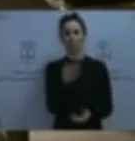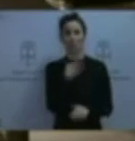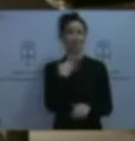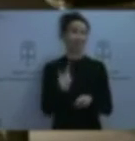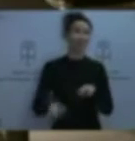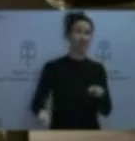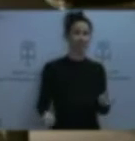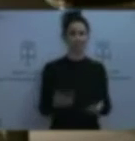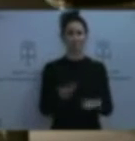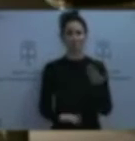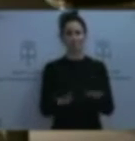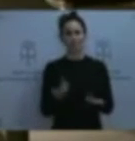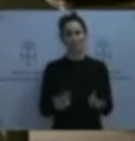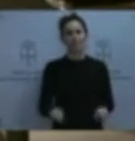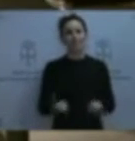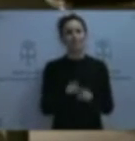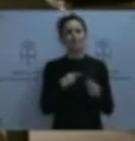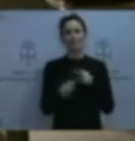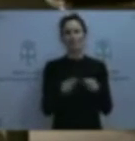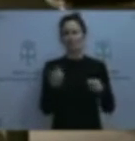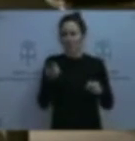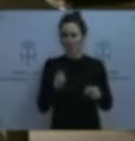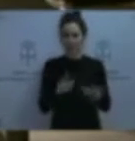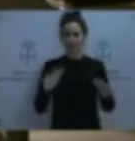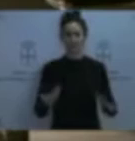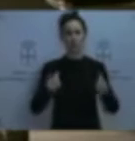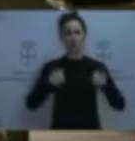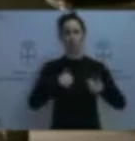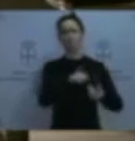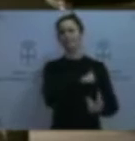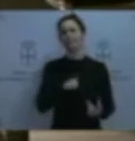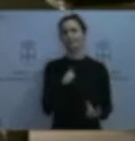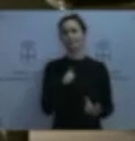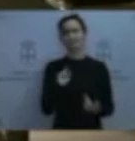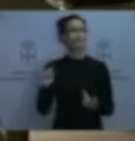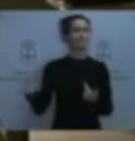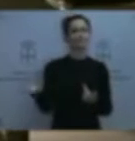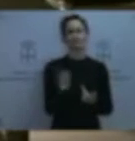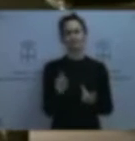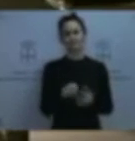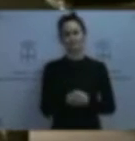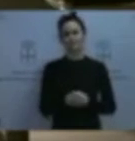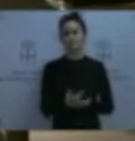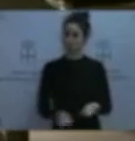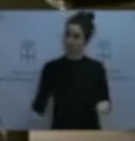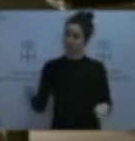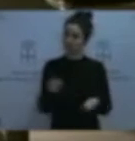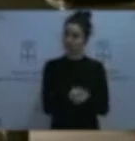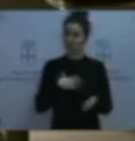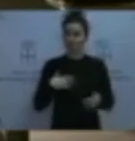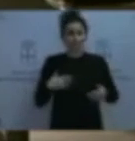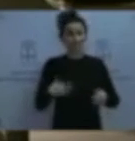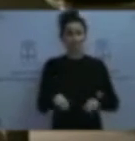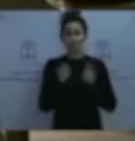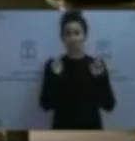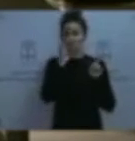las cuestiones de la simple transparencia. Pero doy por hecho que esto no va a suceder así. Pero, insisto, no me preocupa, y lo podemos